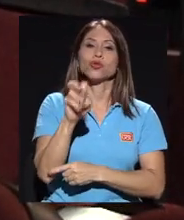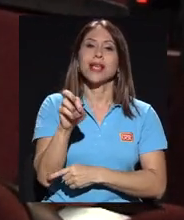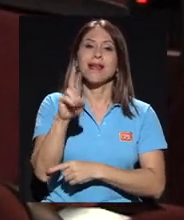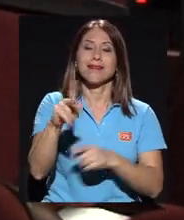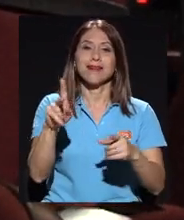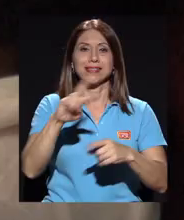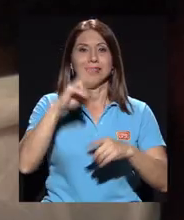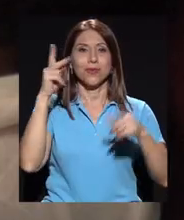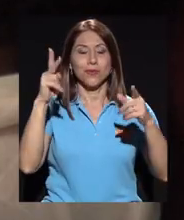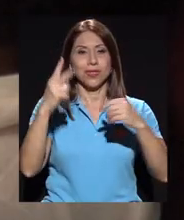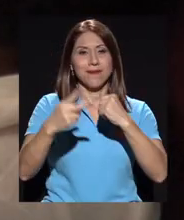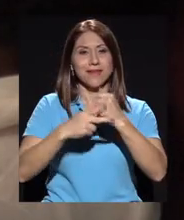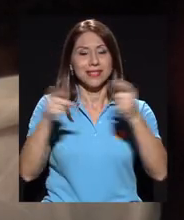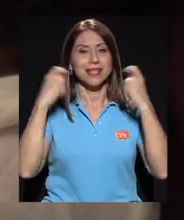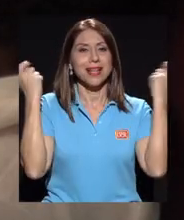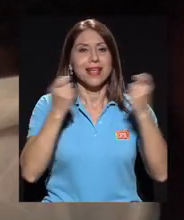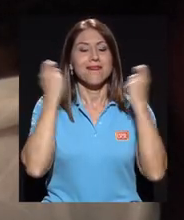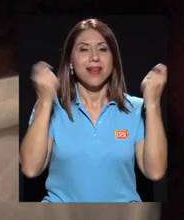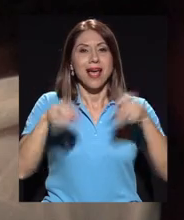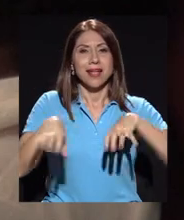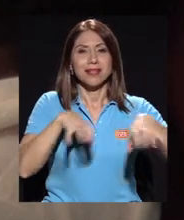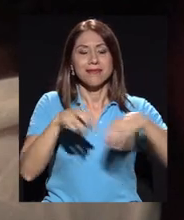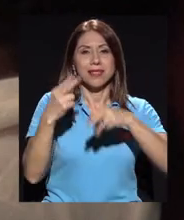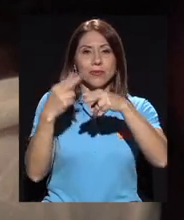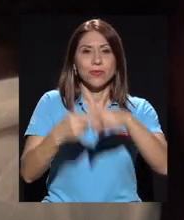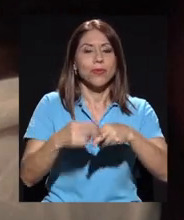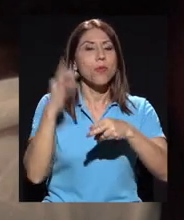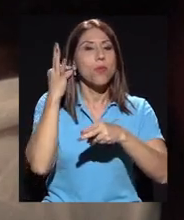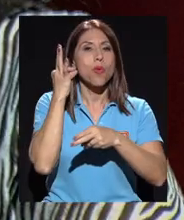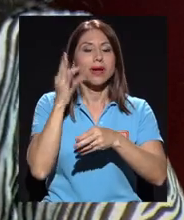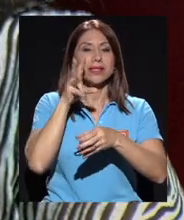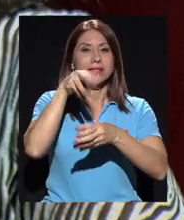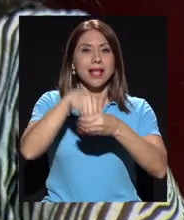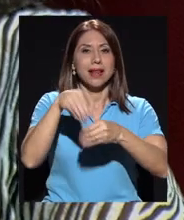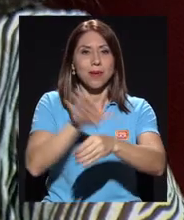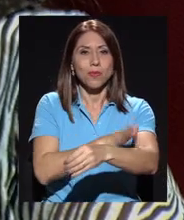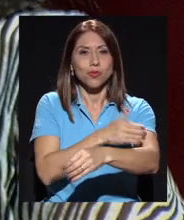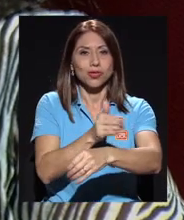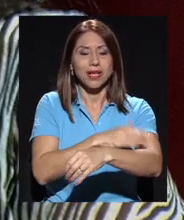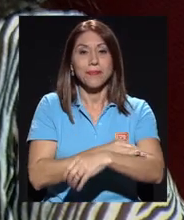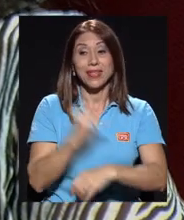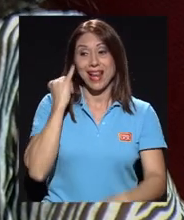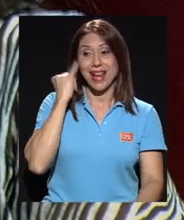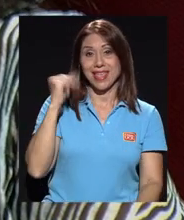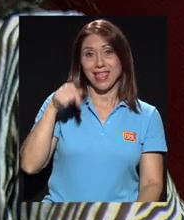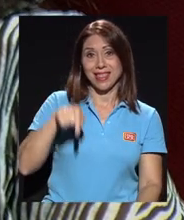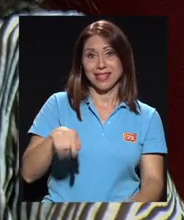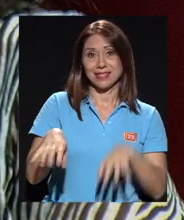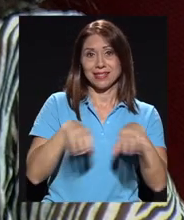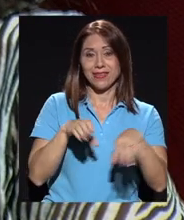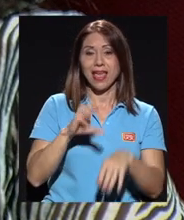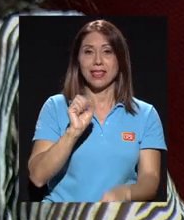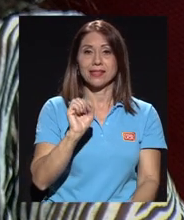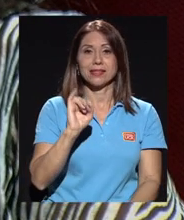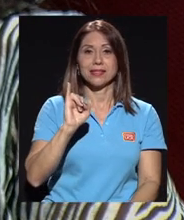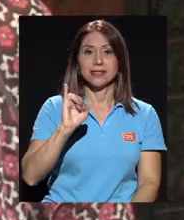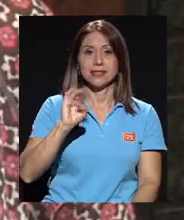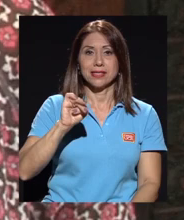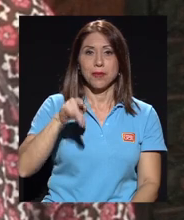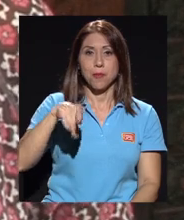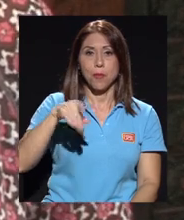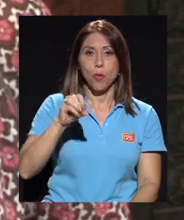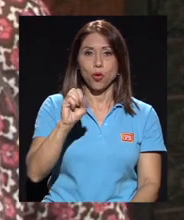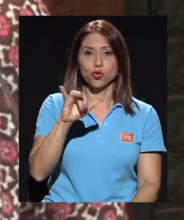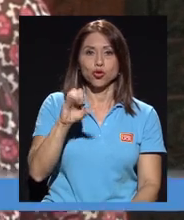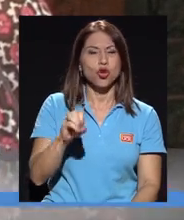por segunda vez el Simposio Mujeres en la Música. La idea de este simposio es crear un espacio donde